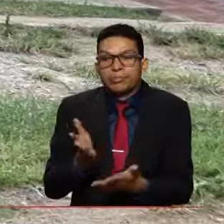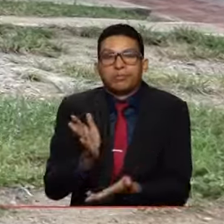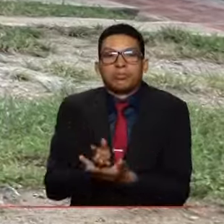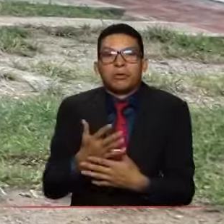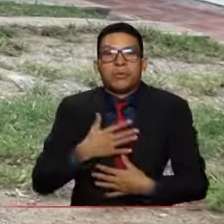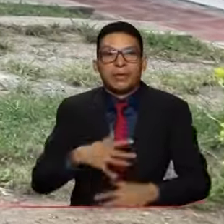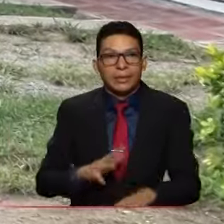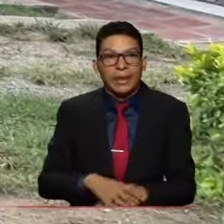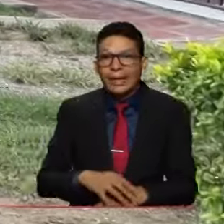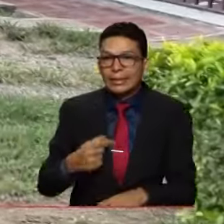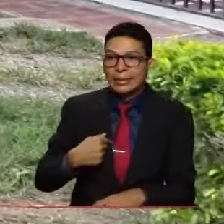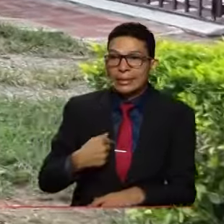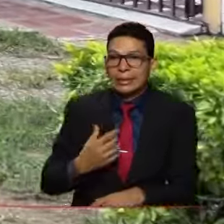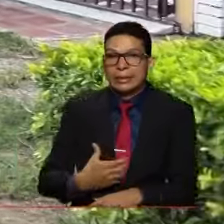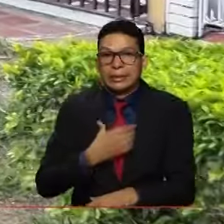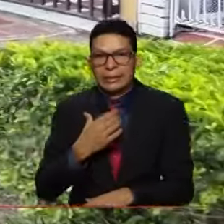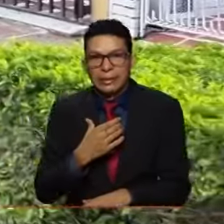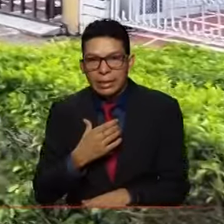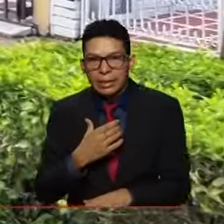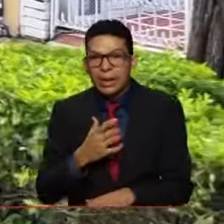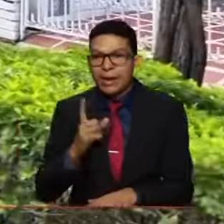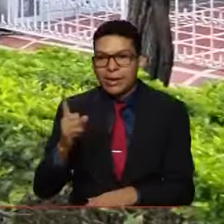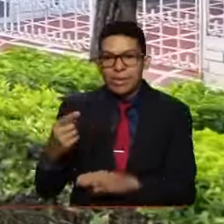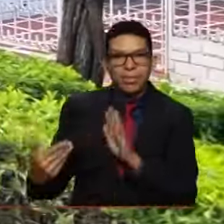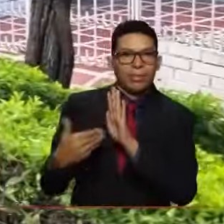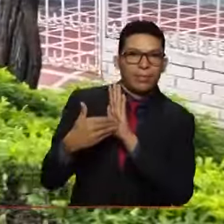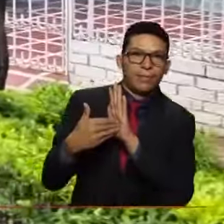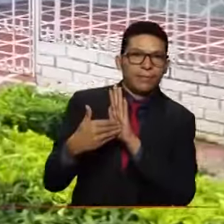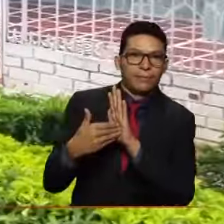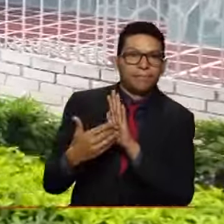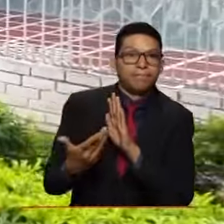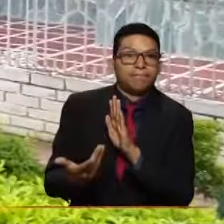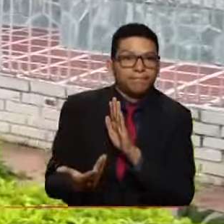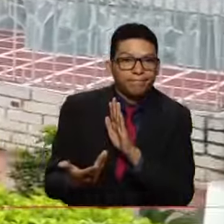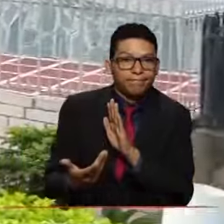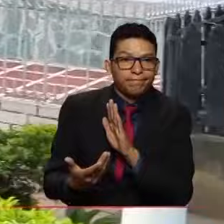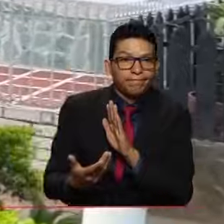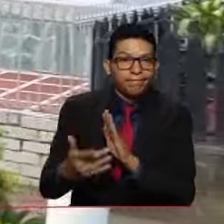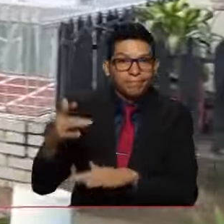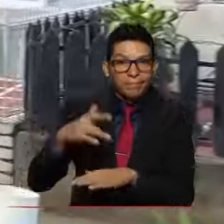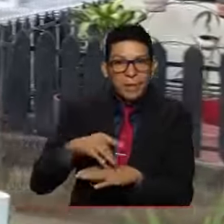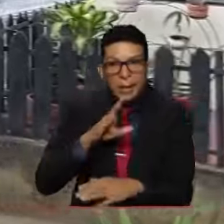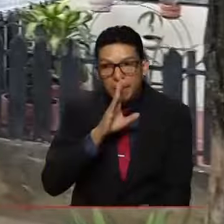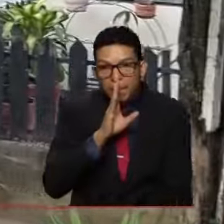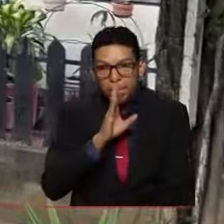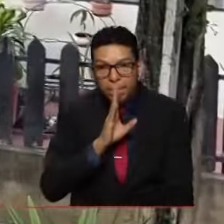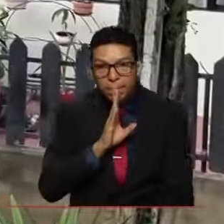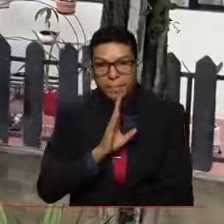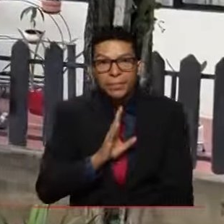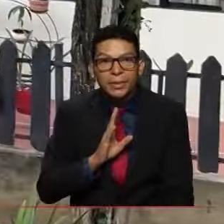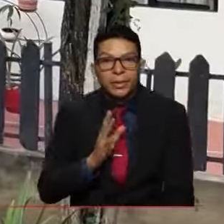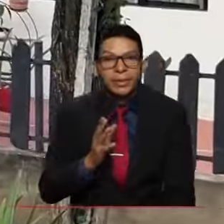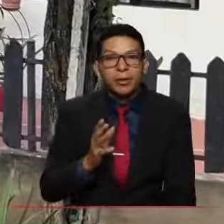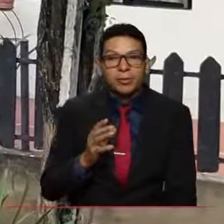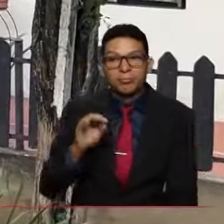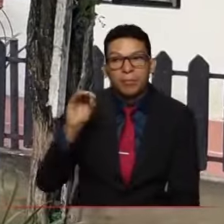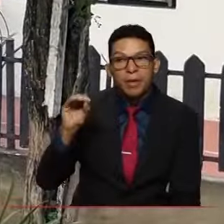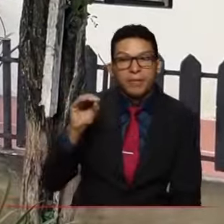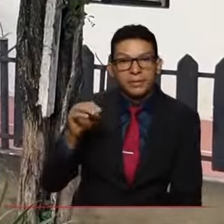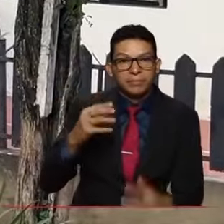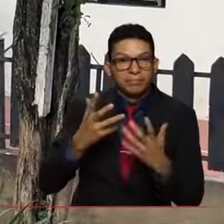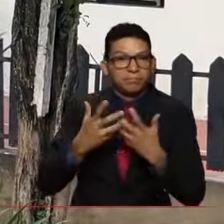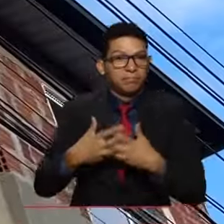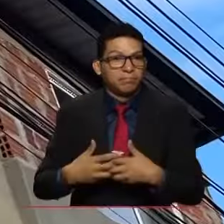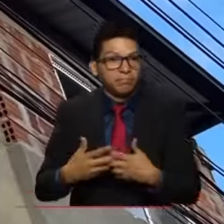uno sale a hacer un reclamo es lo que hace que lo amenazan Sí entonces uno pues tiene que al otro día avisarle a las empresas y